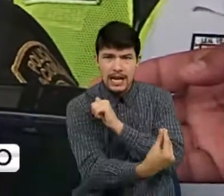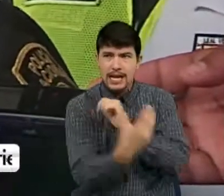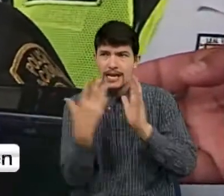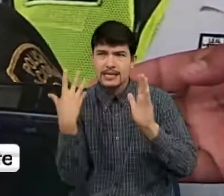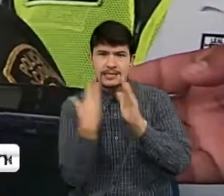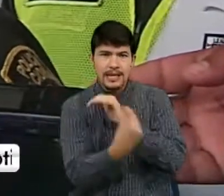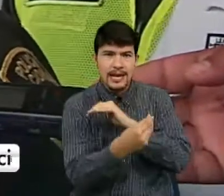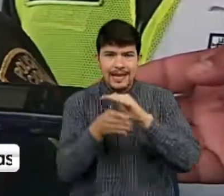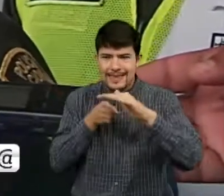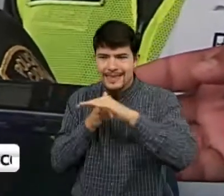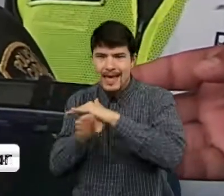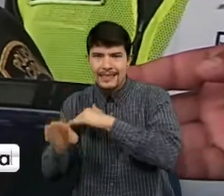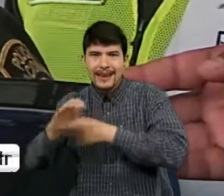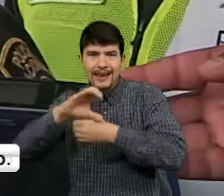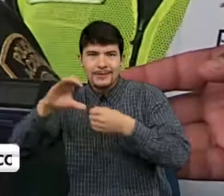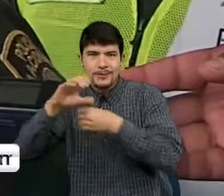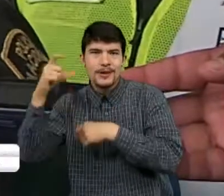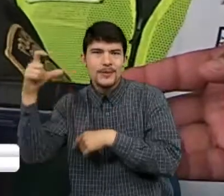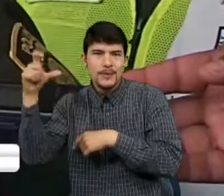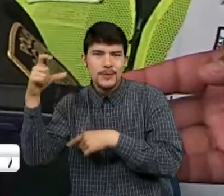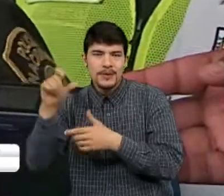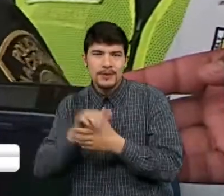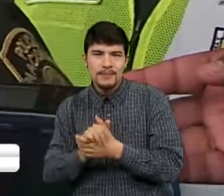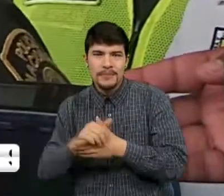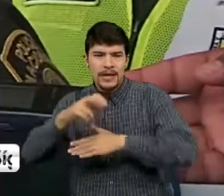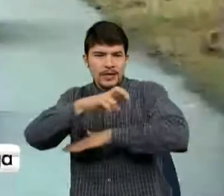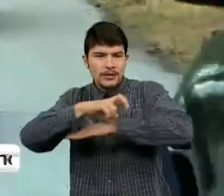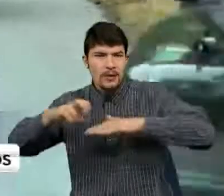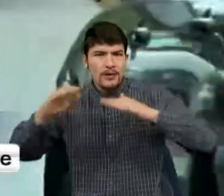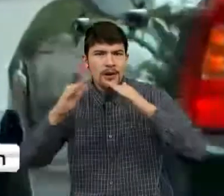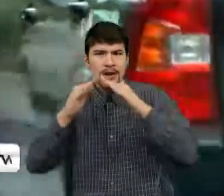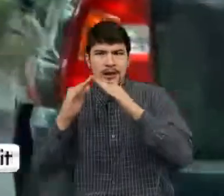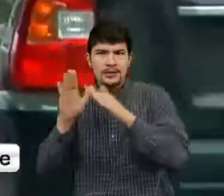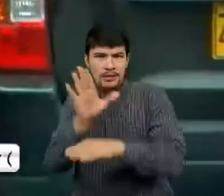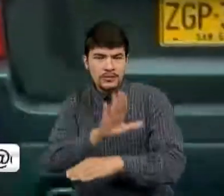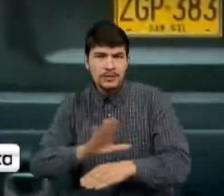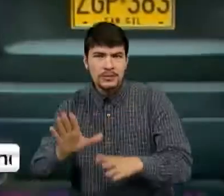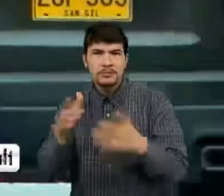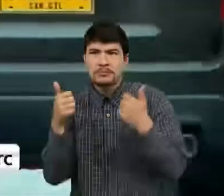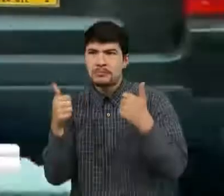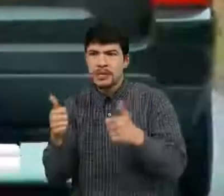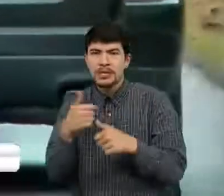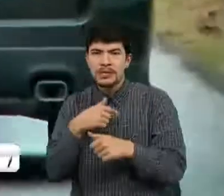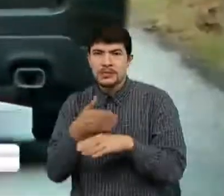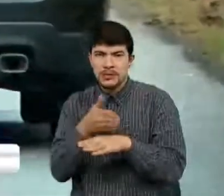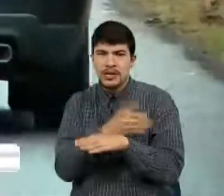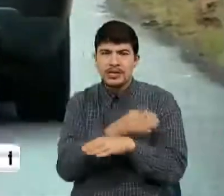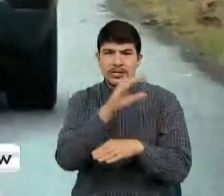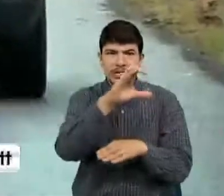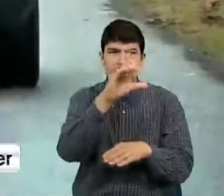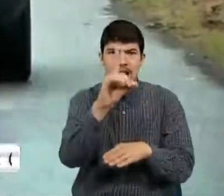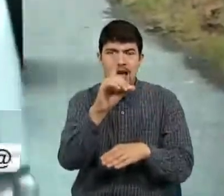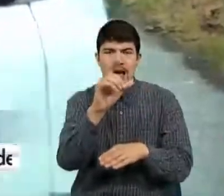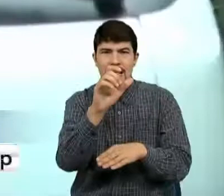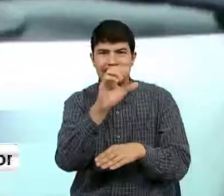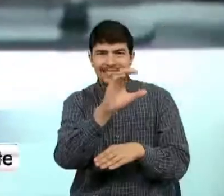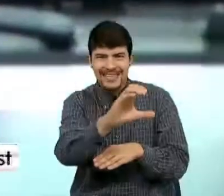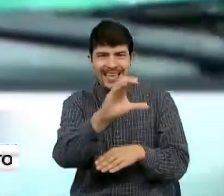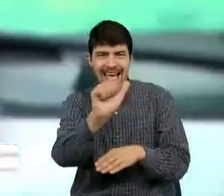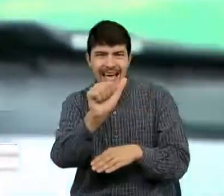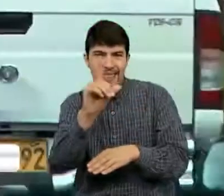llegadas del área metropolitana los hurtos a residencias ustedes lo observaron sabe estado pendiente horita del sea de no hemos recibido